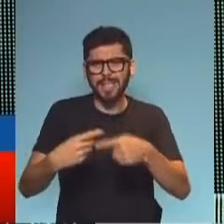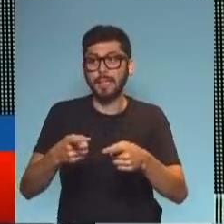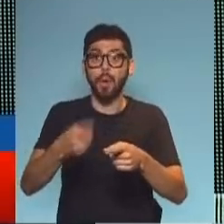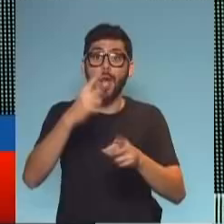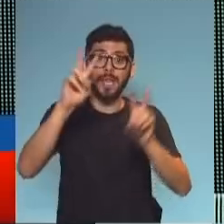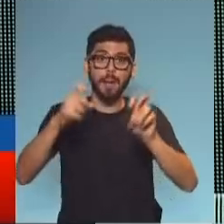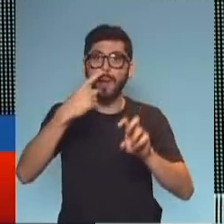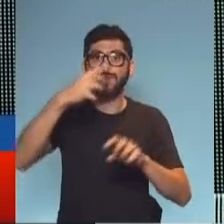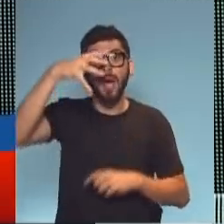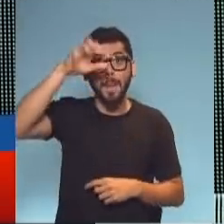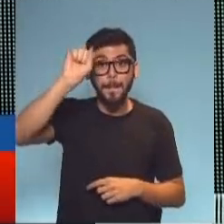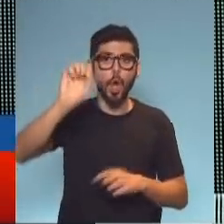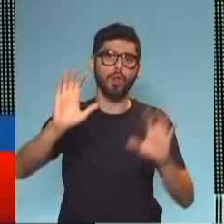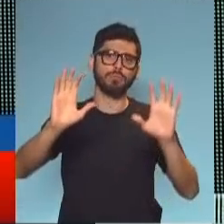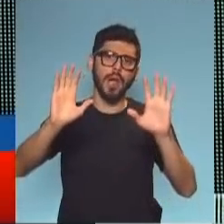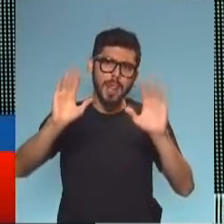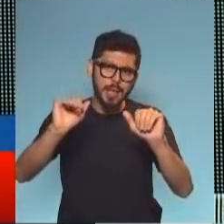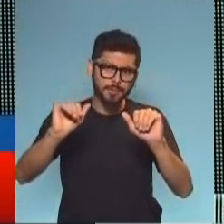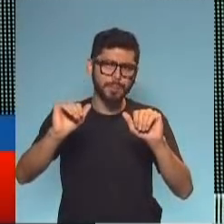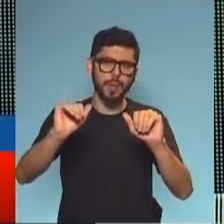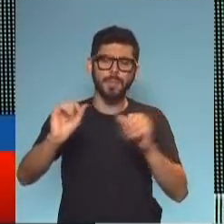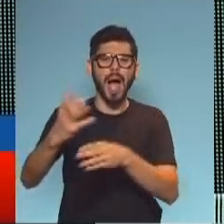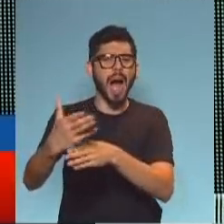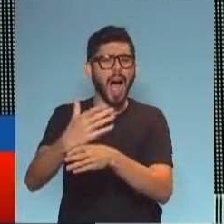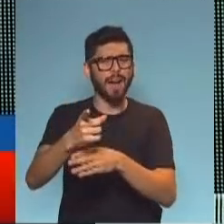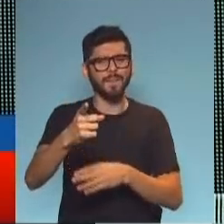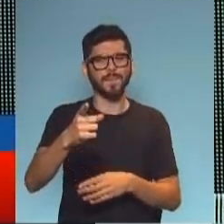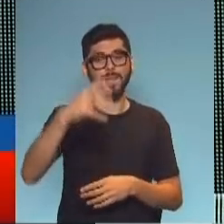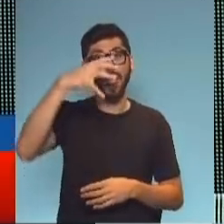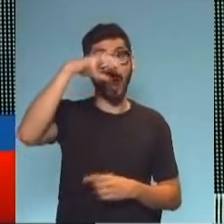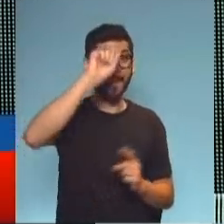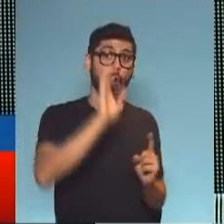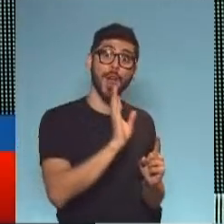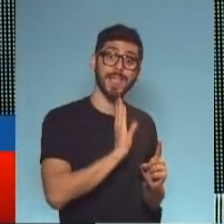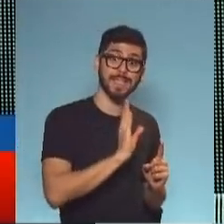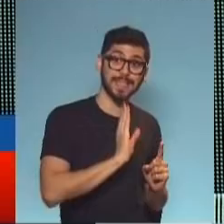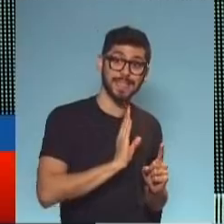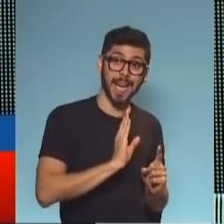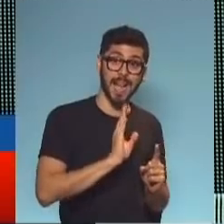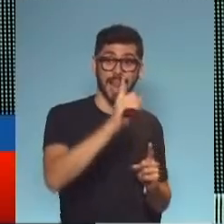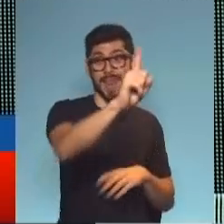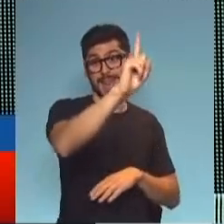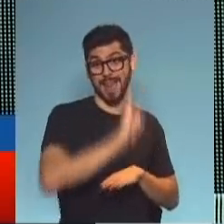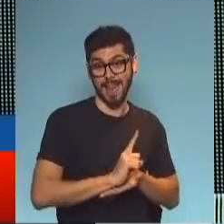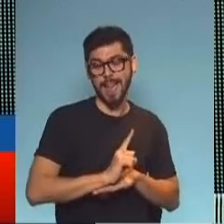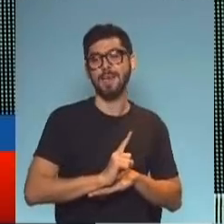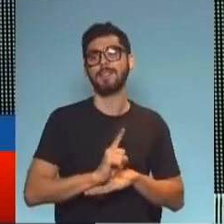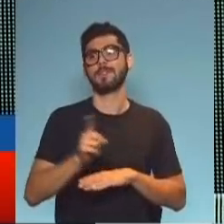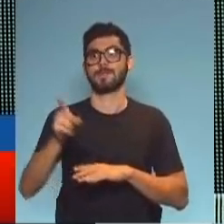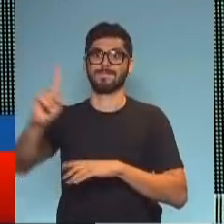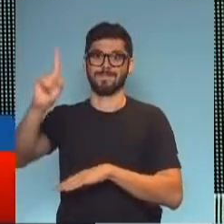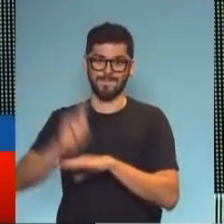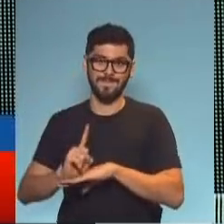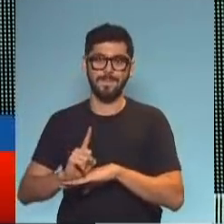tema. Despedimos al embajador de Palestina en Argentina, antes escuchamos a la embajadora de Israel en el país también, bueno, tratando